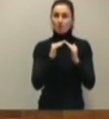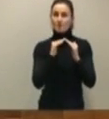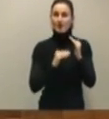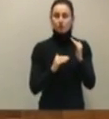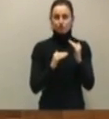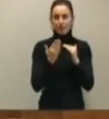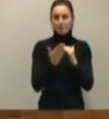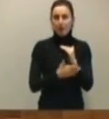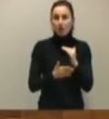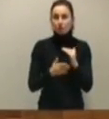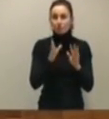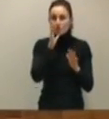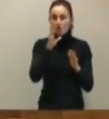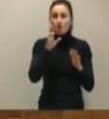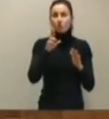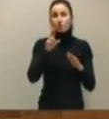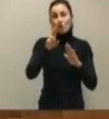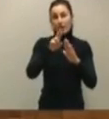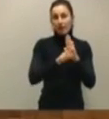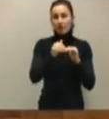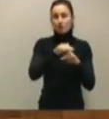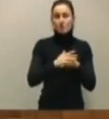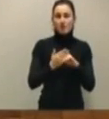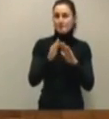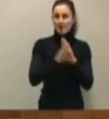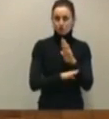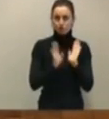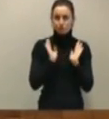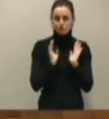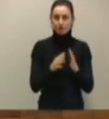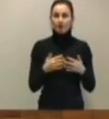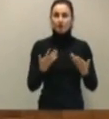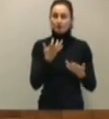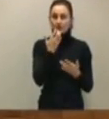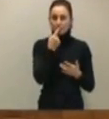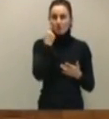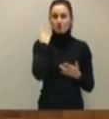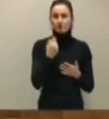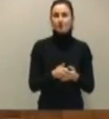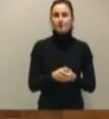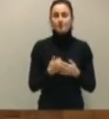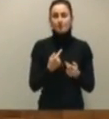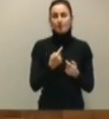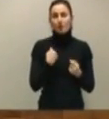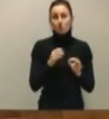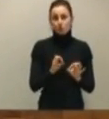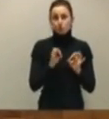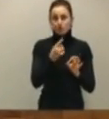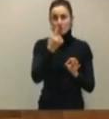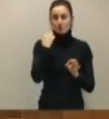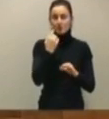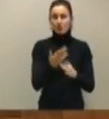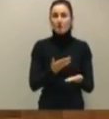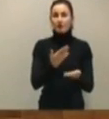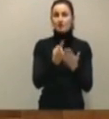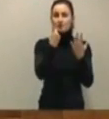inferiores, no obstante, a los reglamentariamente establecidos. Por ejemplo, el año pasado, el plazo para solicitar